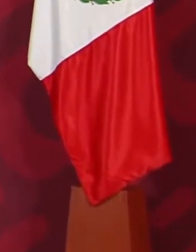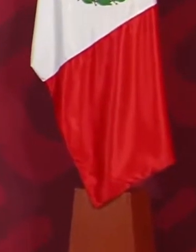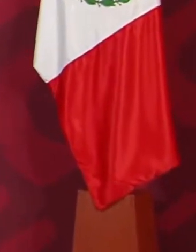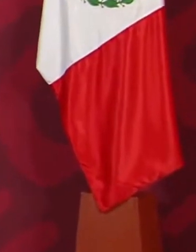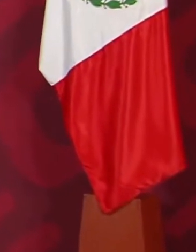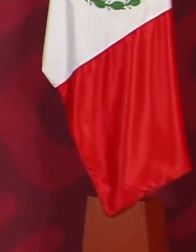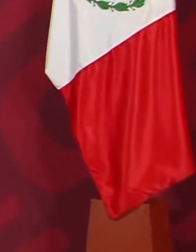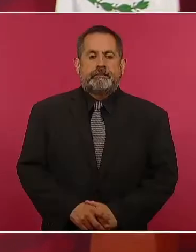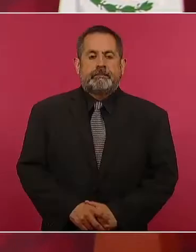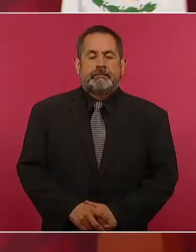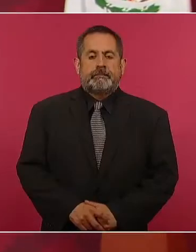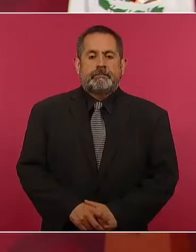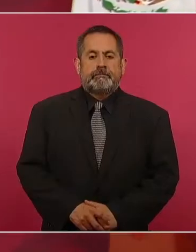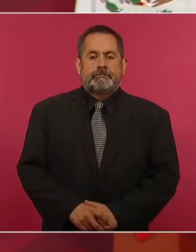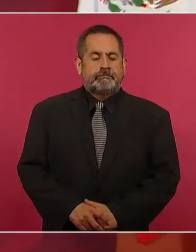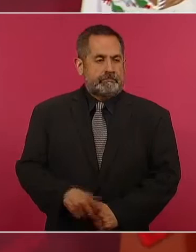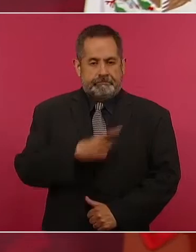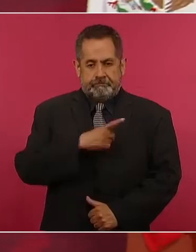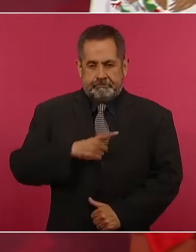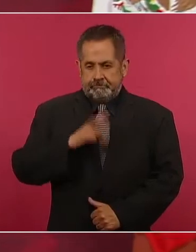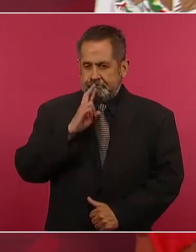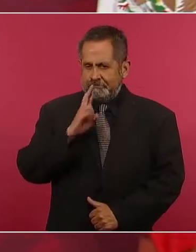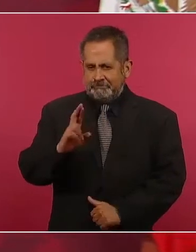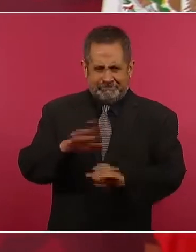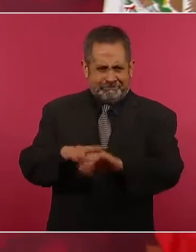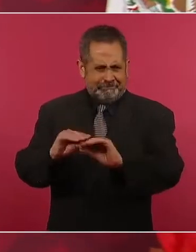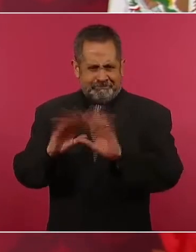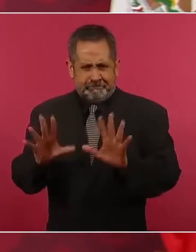ha caracterizado al régimen de corrupción